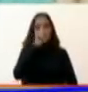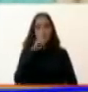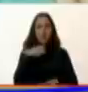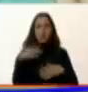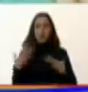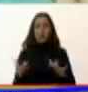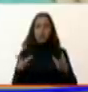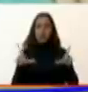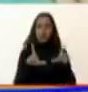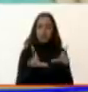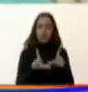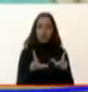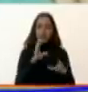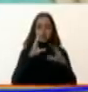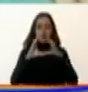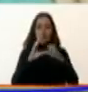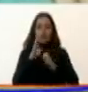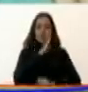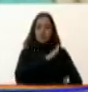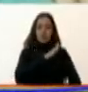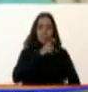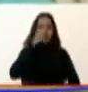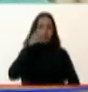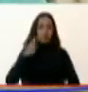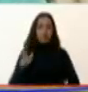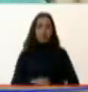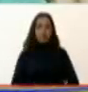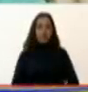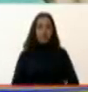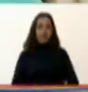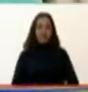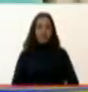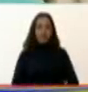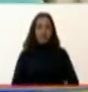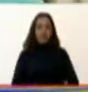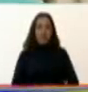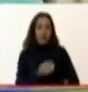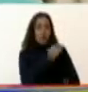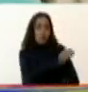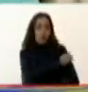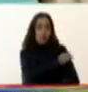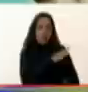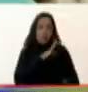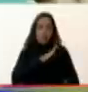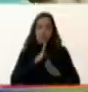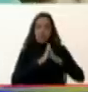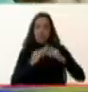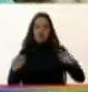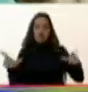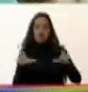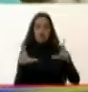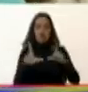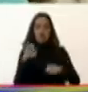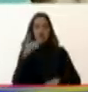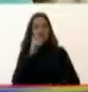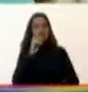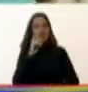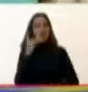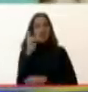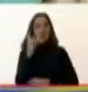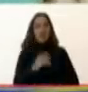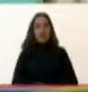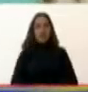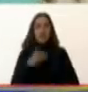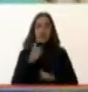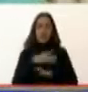medios de comunicación que tiene el pueblo? La burguesía tiene todos los medios en Bolivia. Entonces hay que construir medios de